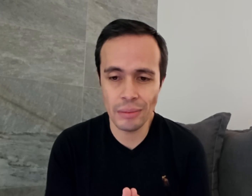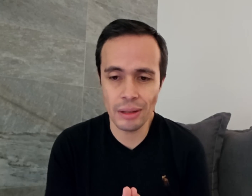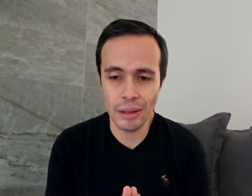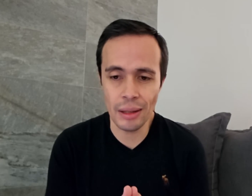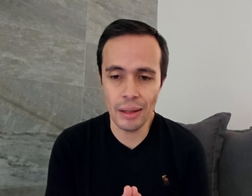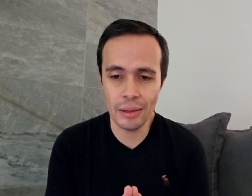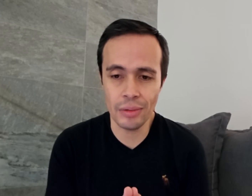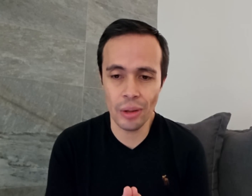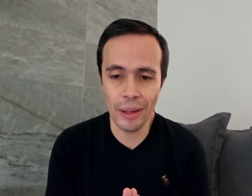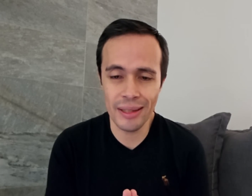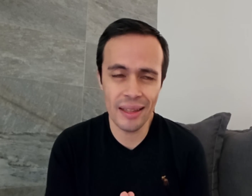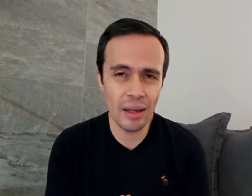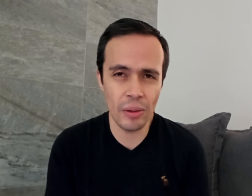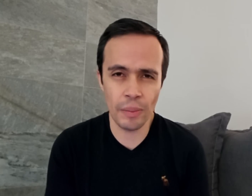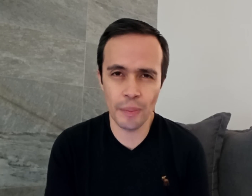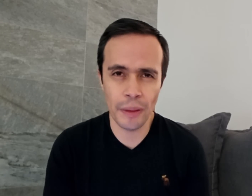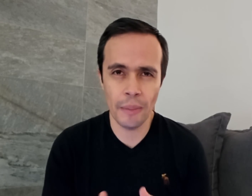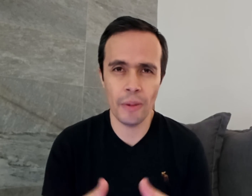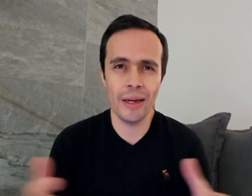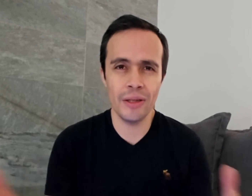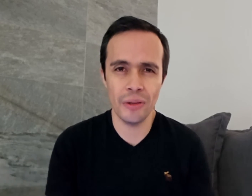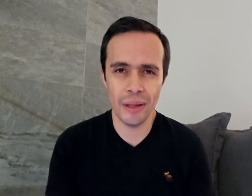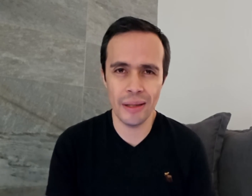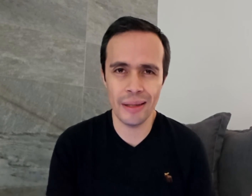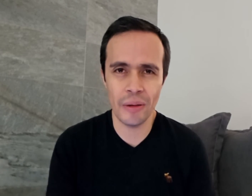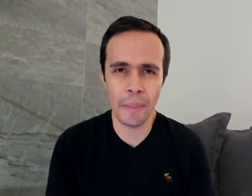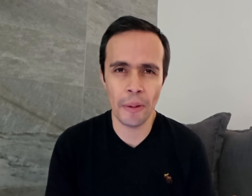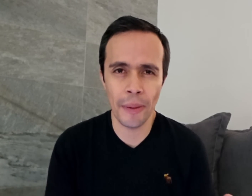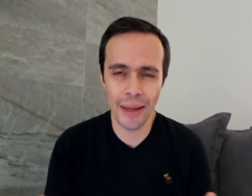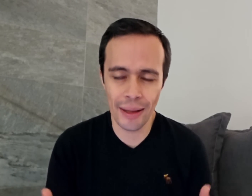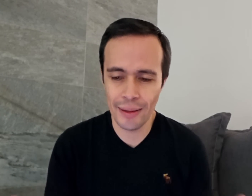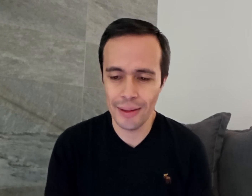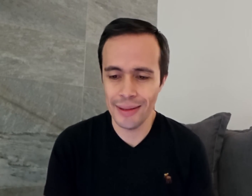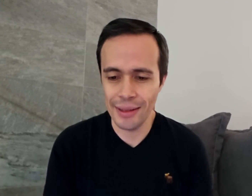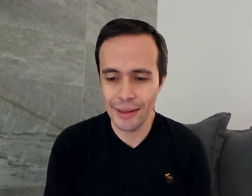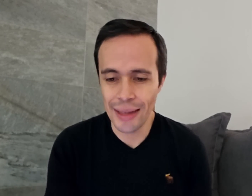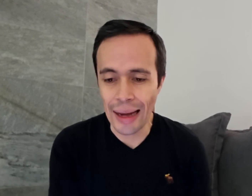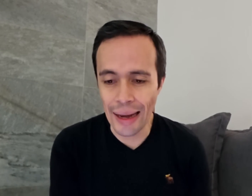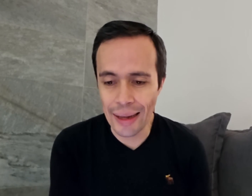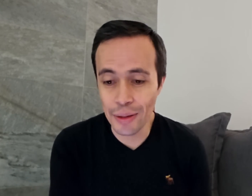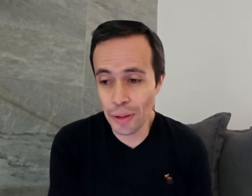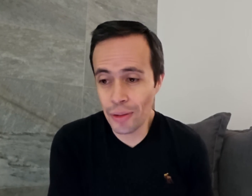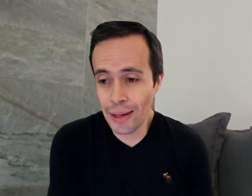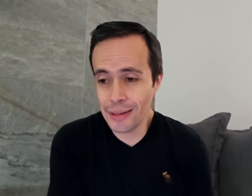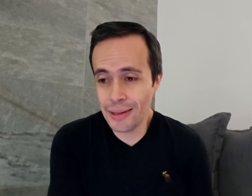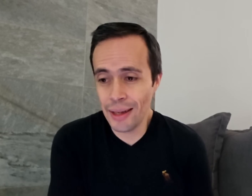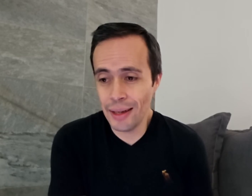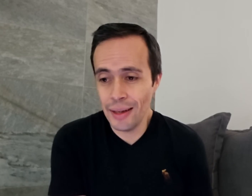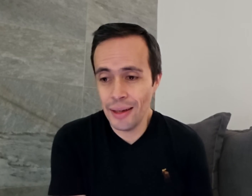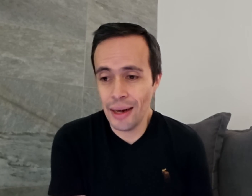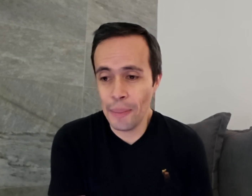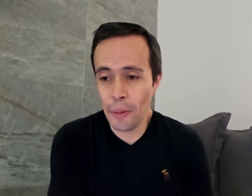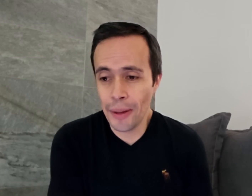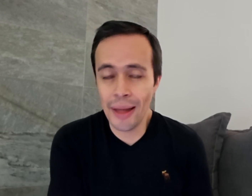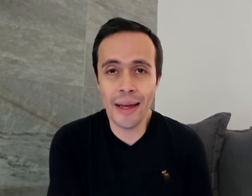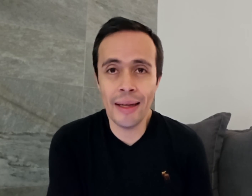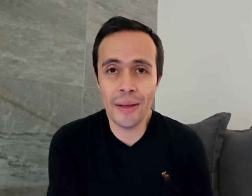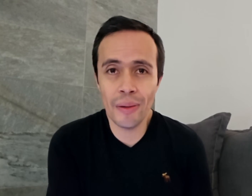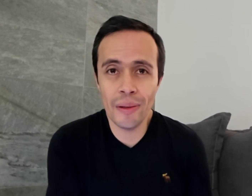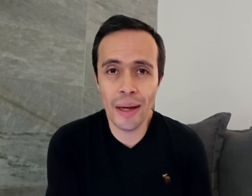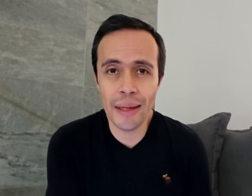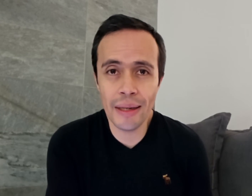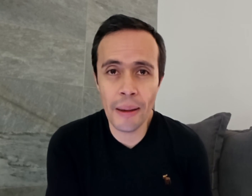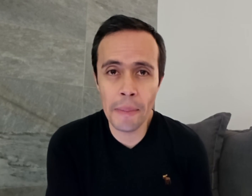insisto, es un doble escándalo por el hecho de tener una propiedad tan grande. Yo creo que hasta la propiedad